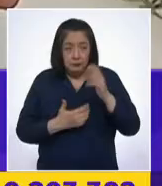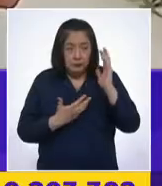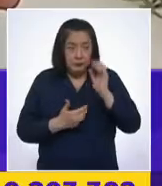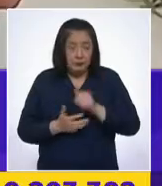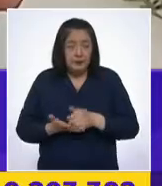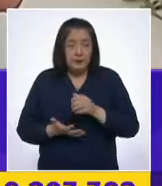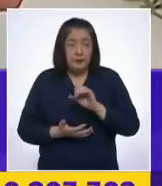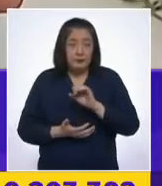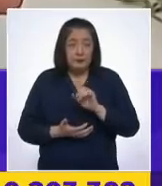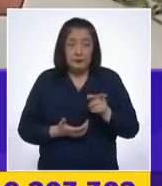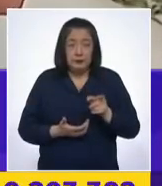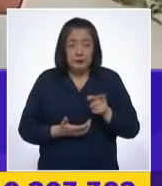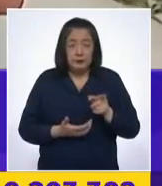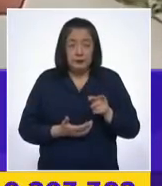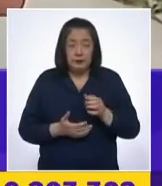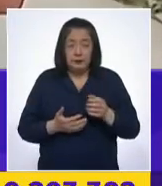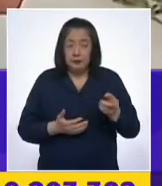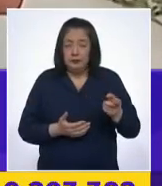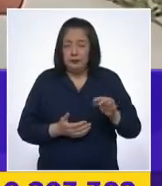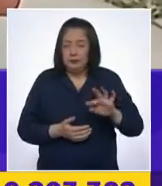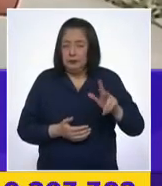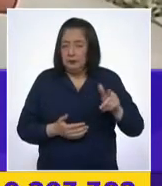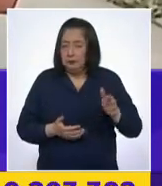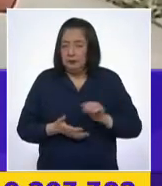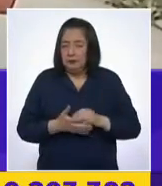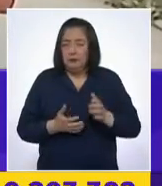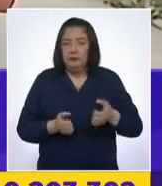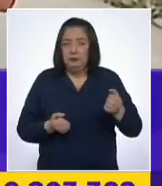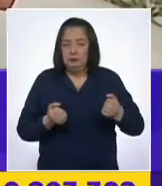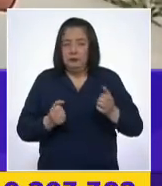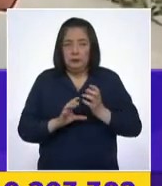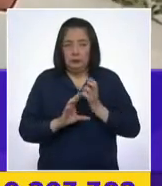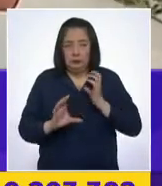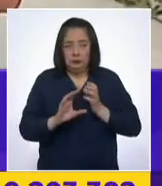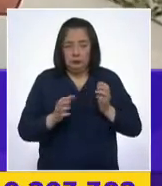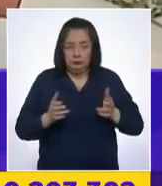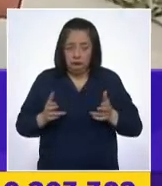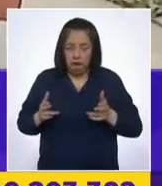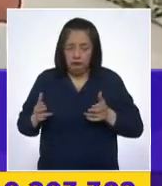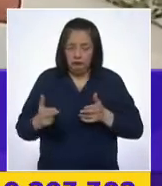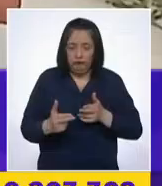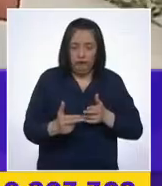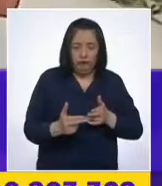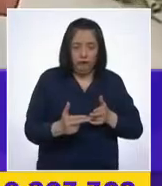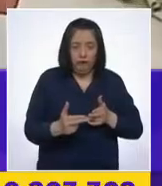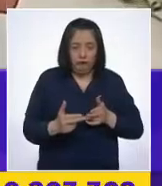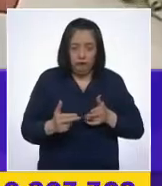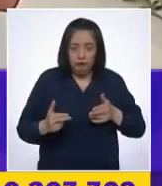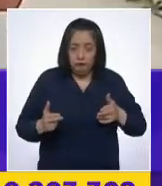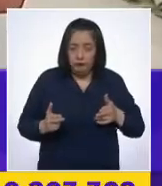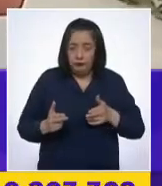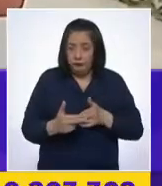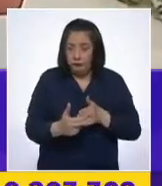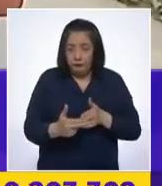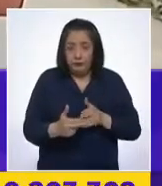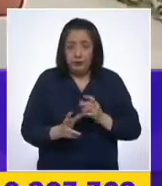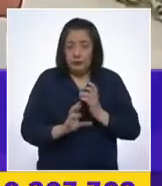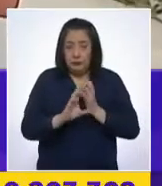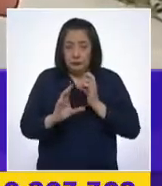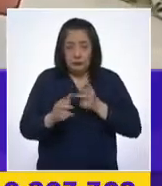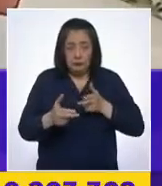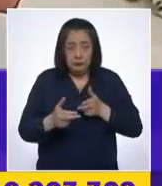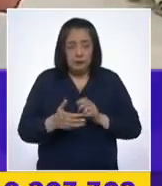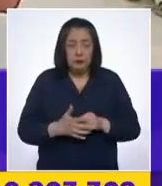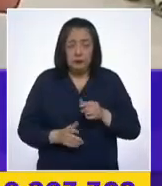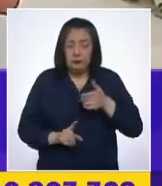cuando estos malhechores cierran el pase de uno de los buses,